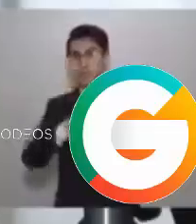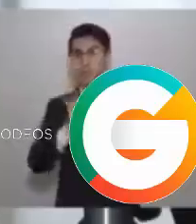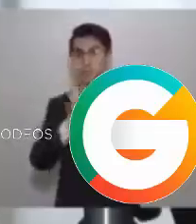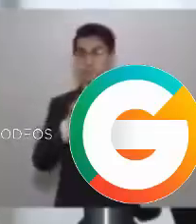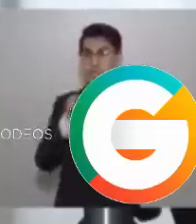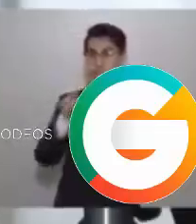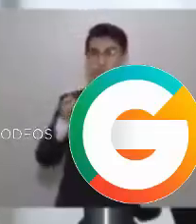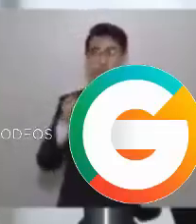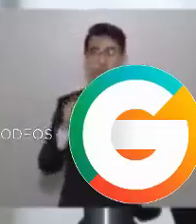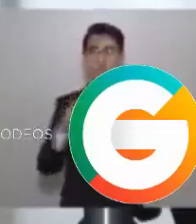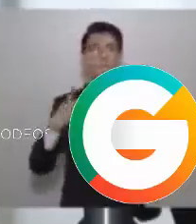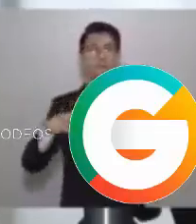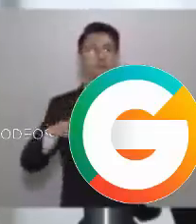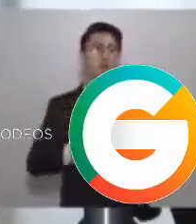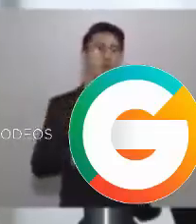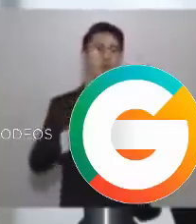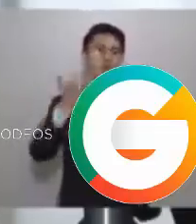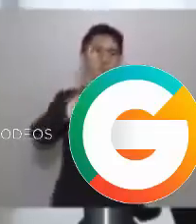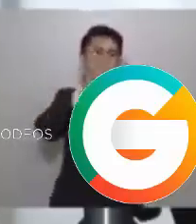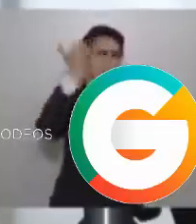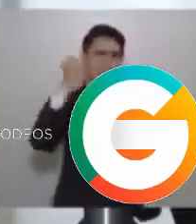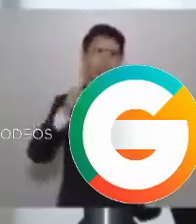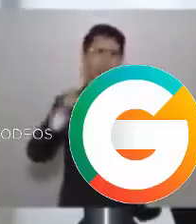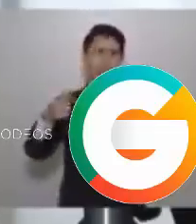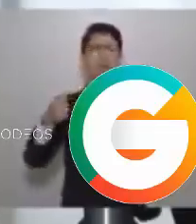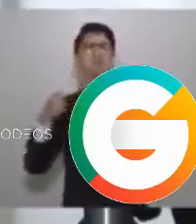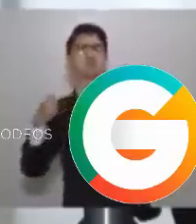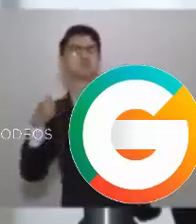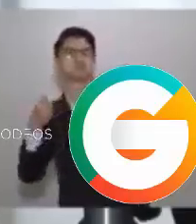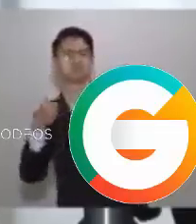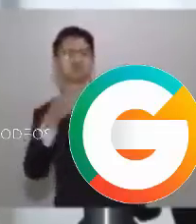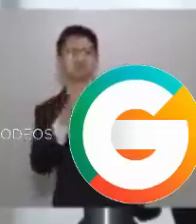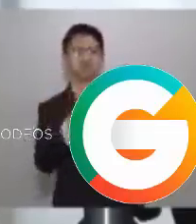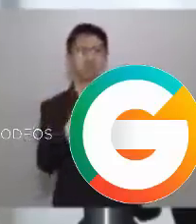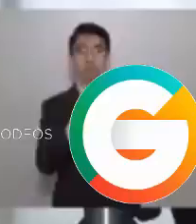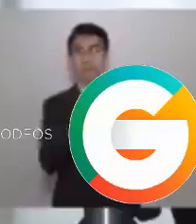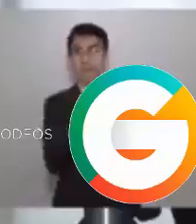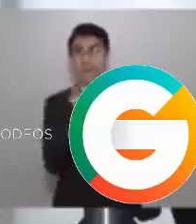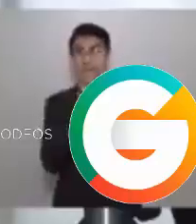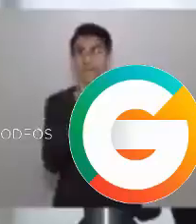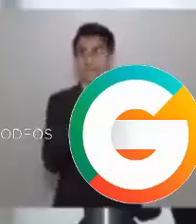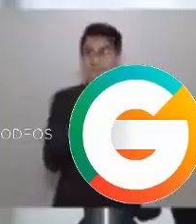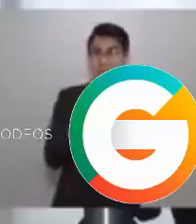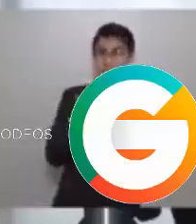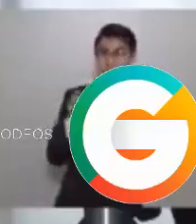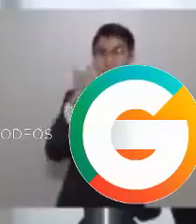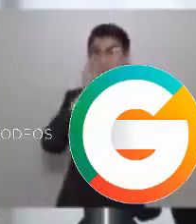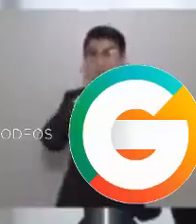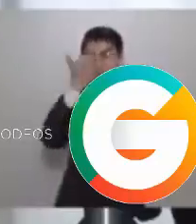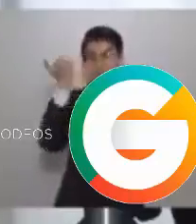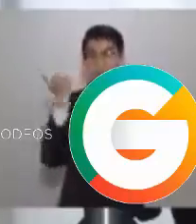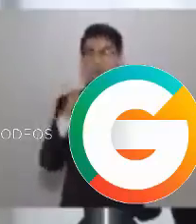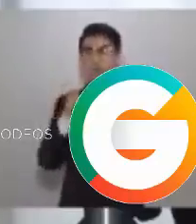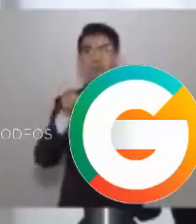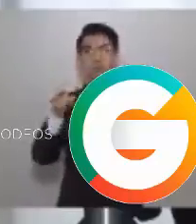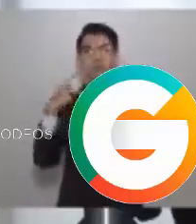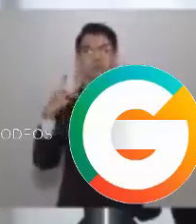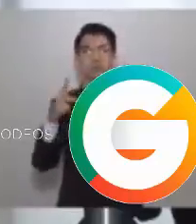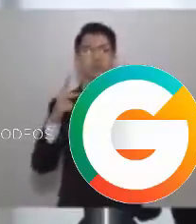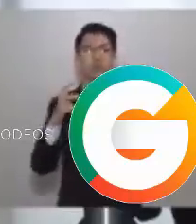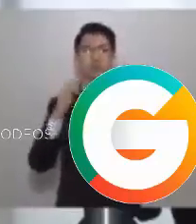que muy posiblemente incluso el perfil de red social no se conocía hasta este momento o hasta ese